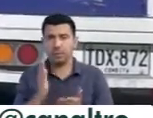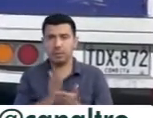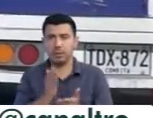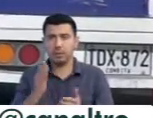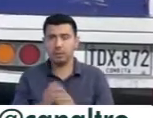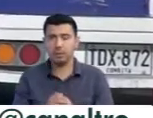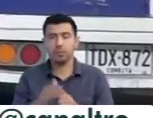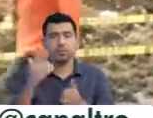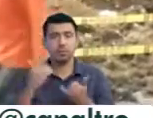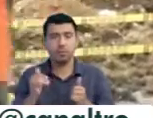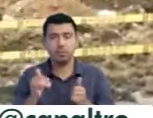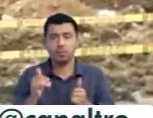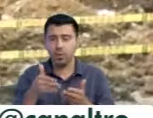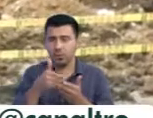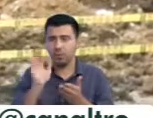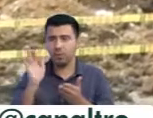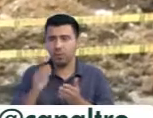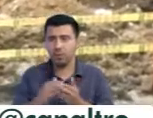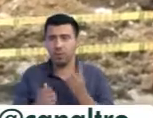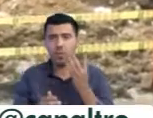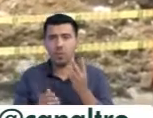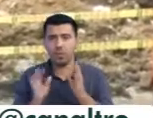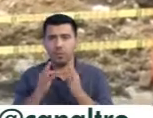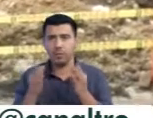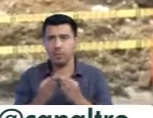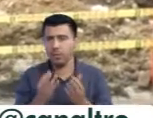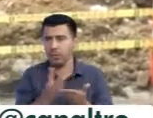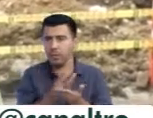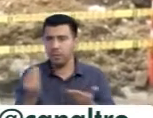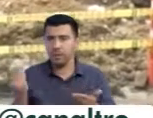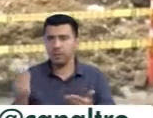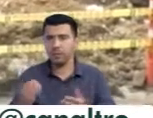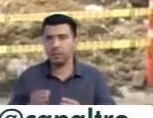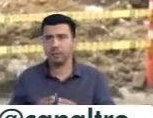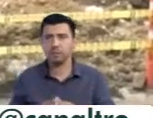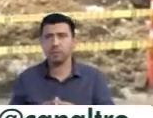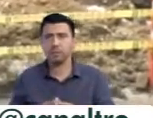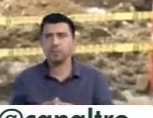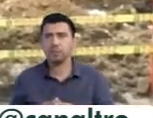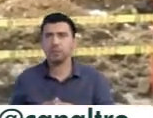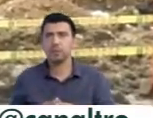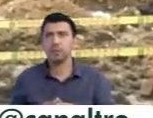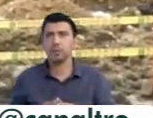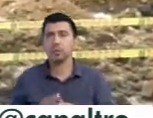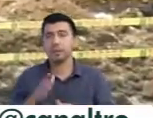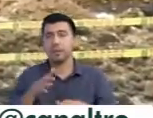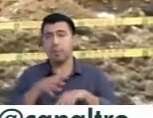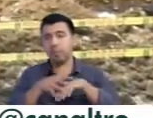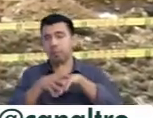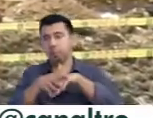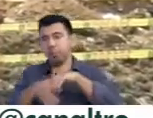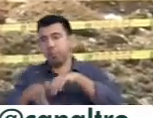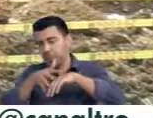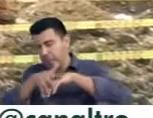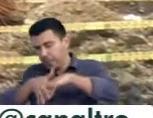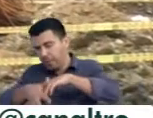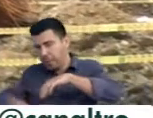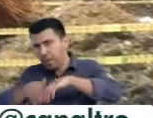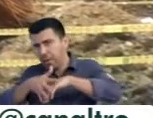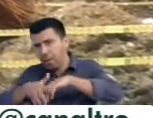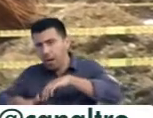4 familias. Este deslizamiento se da pues por la cantidad de lluvias que ha caído